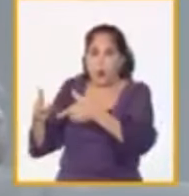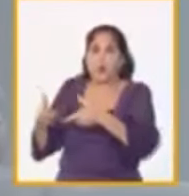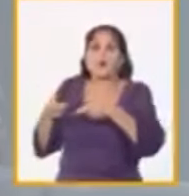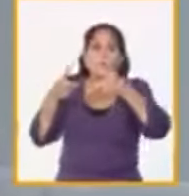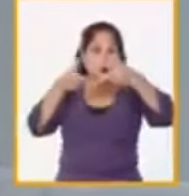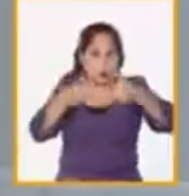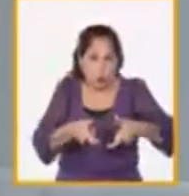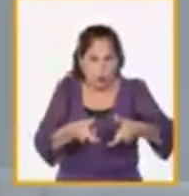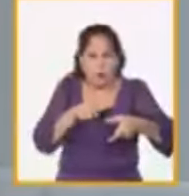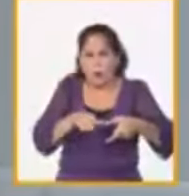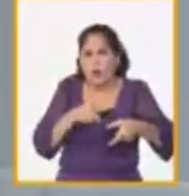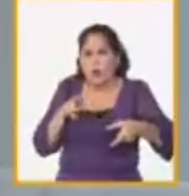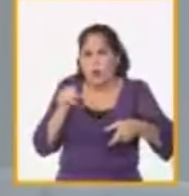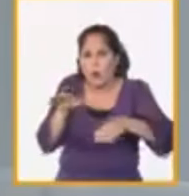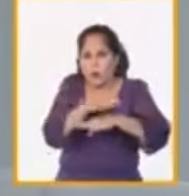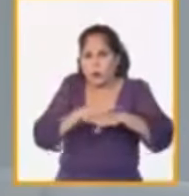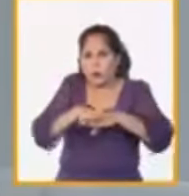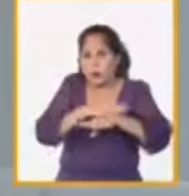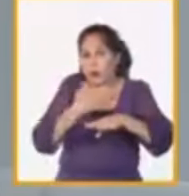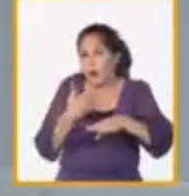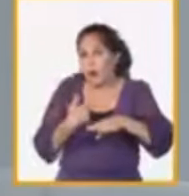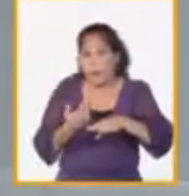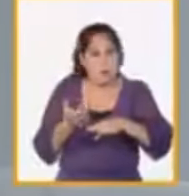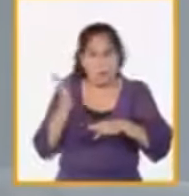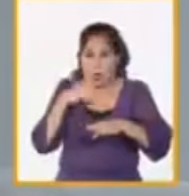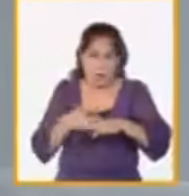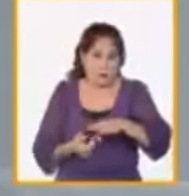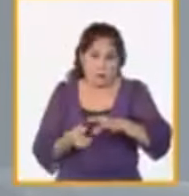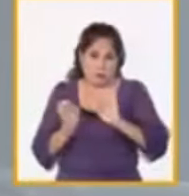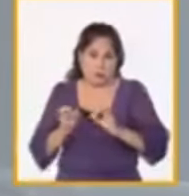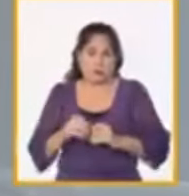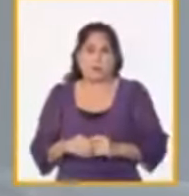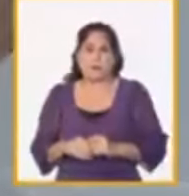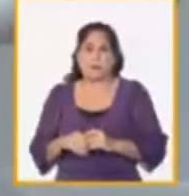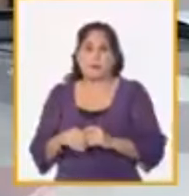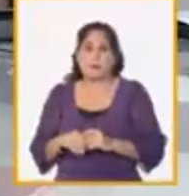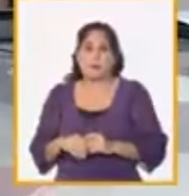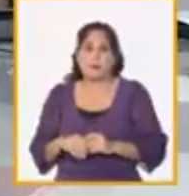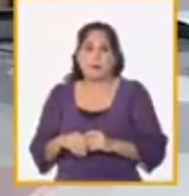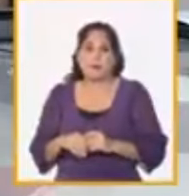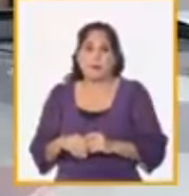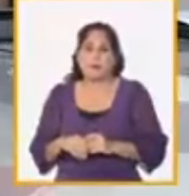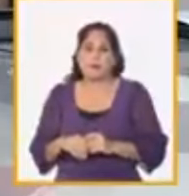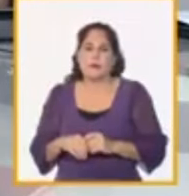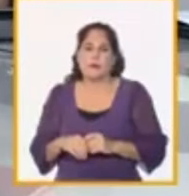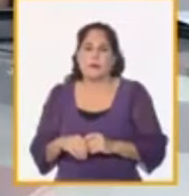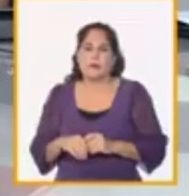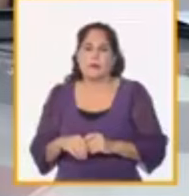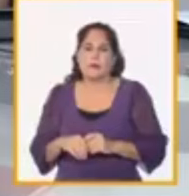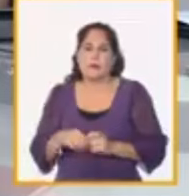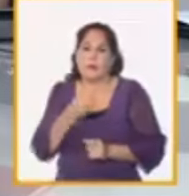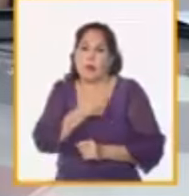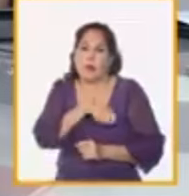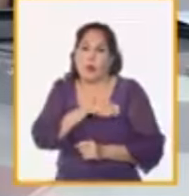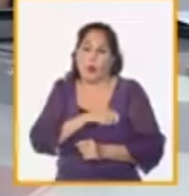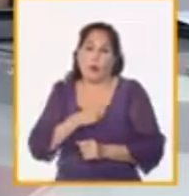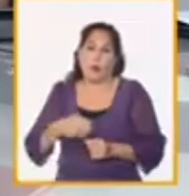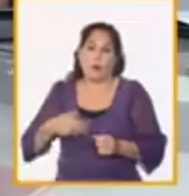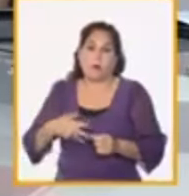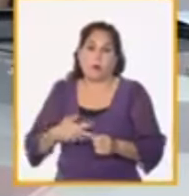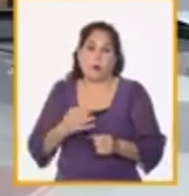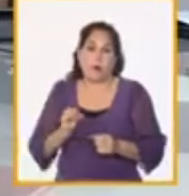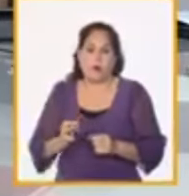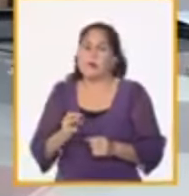analizando los principales planteamientos que hay en Arroyo, por ejemplo, previo a la rendición de cuentas, y una gran parte